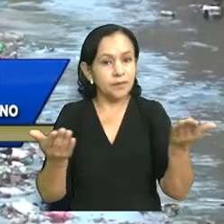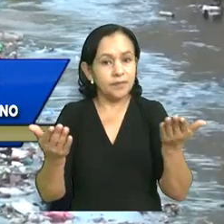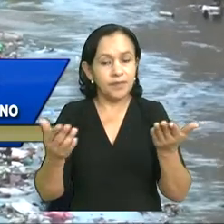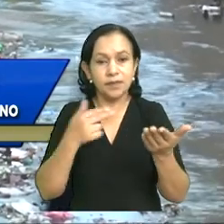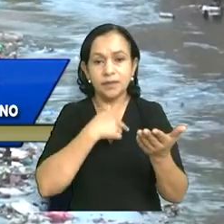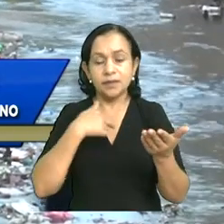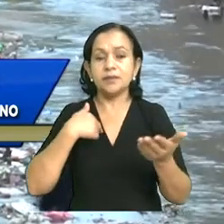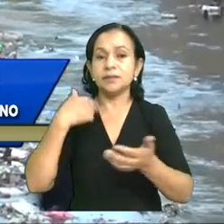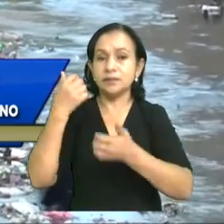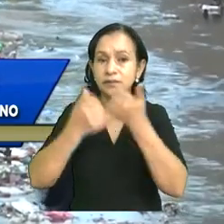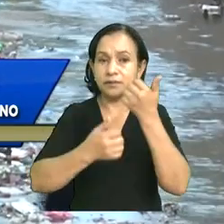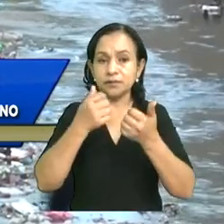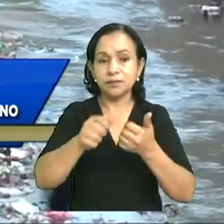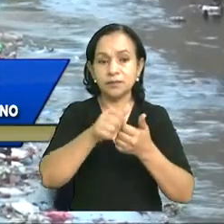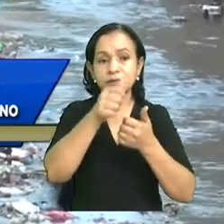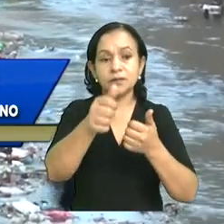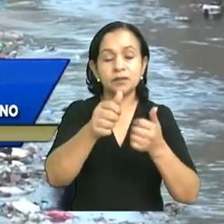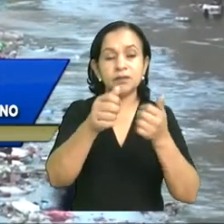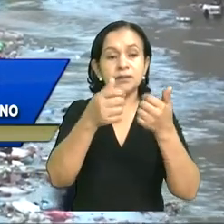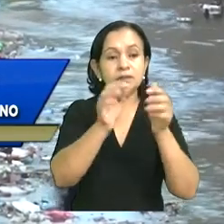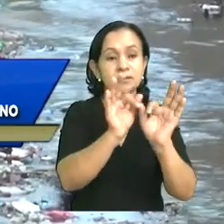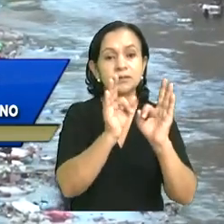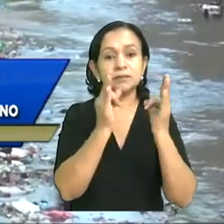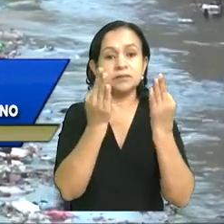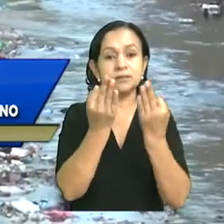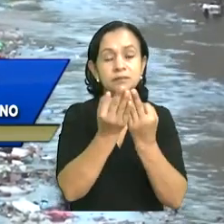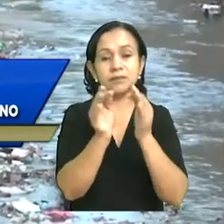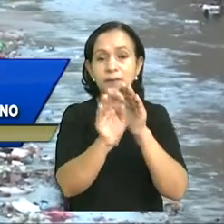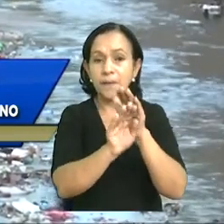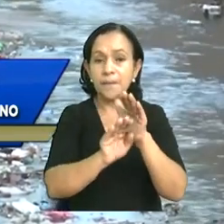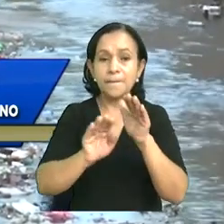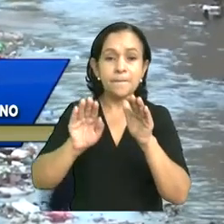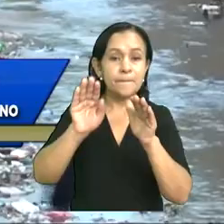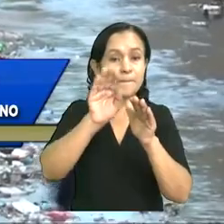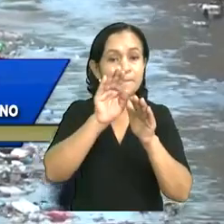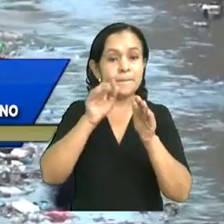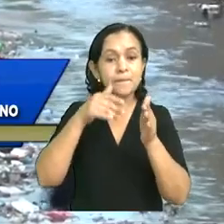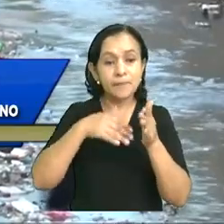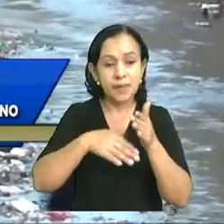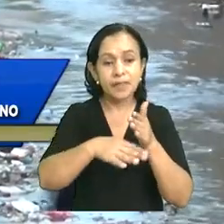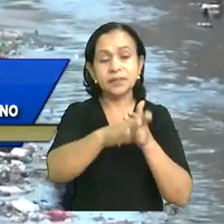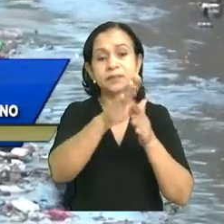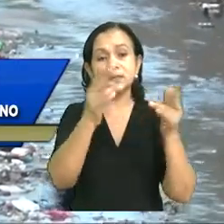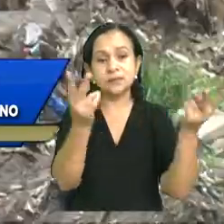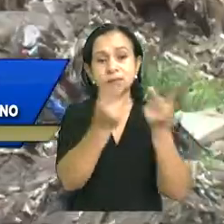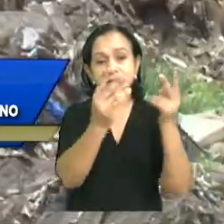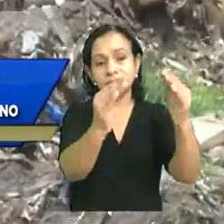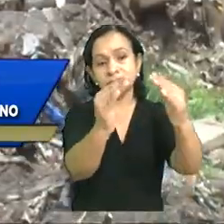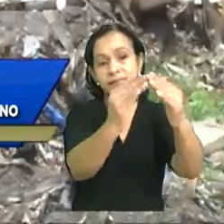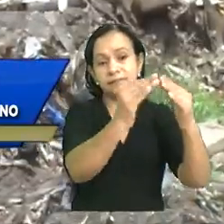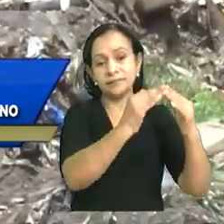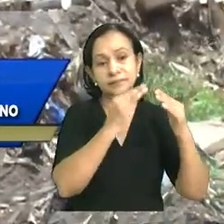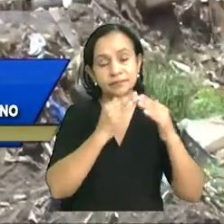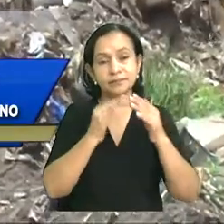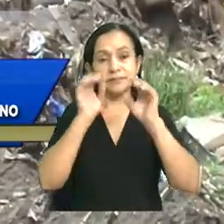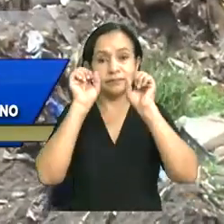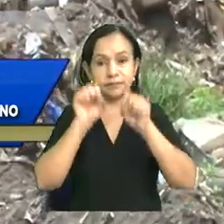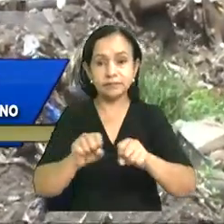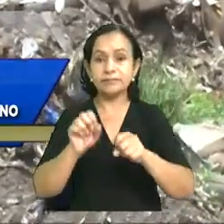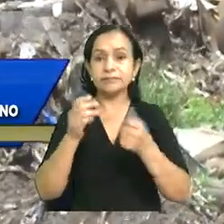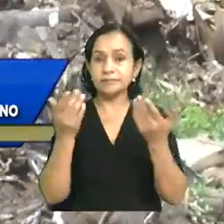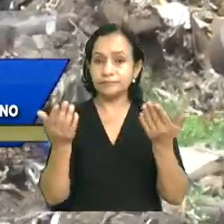a afectar a otro grupo de familias que están más al final de esos cauces. Entonces luego ahí podemos